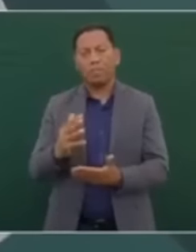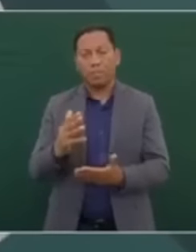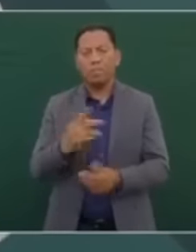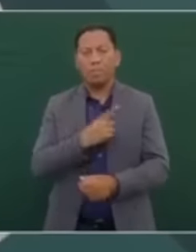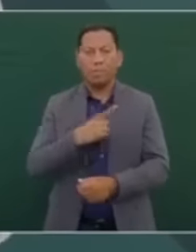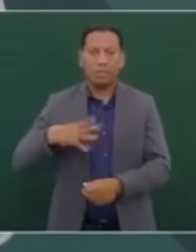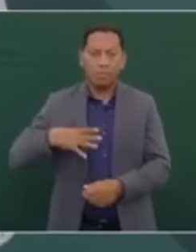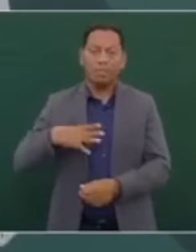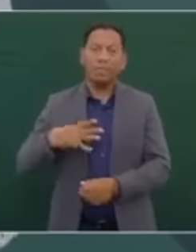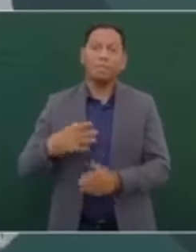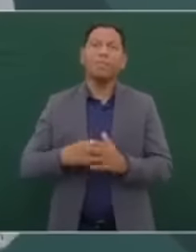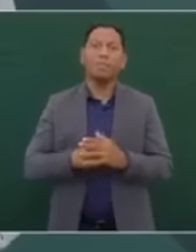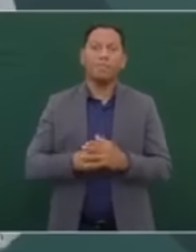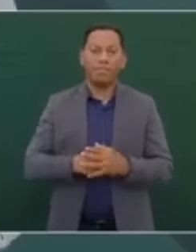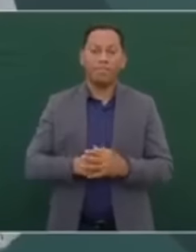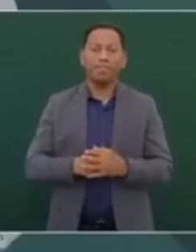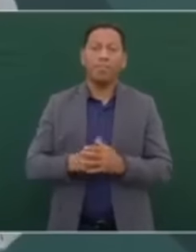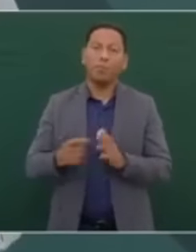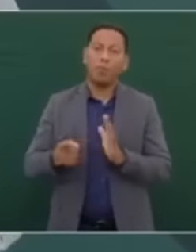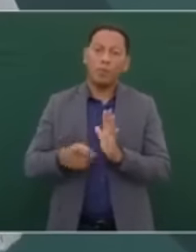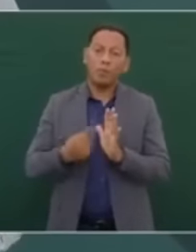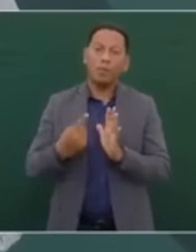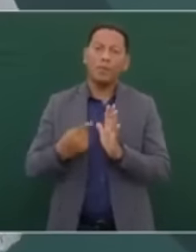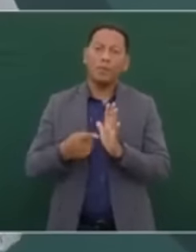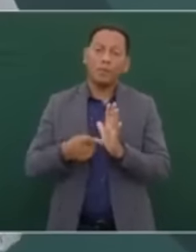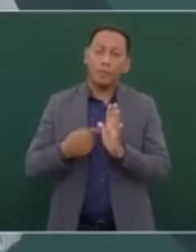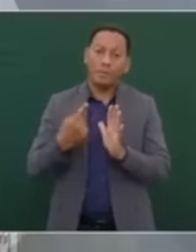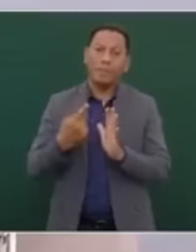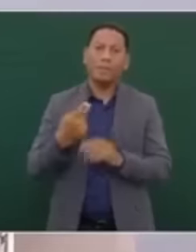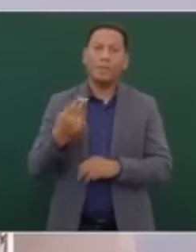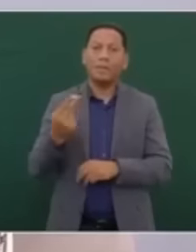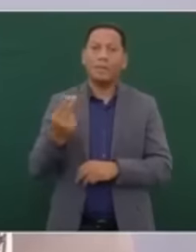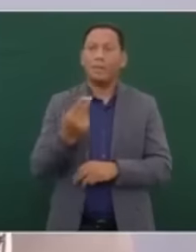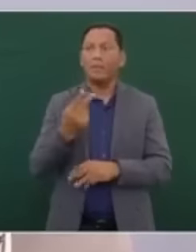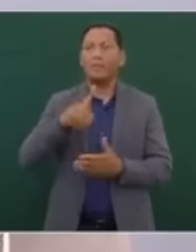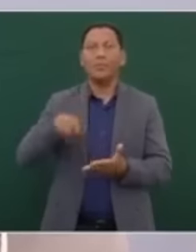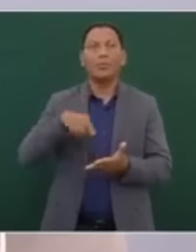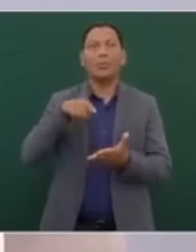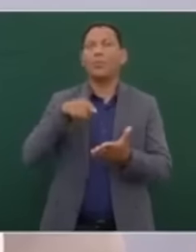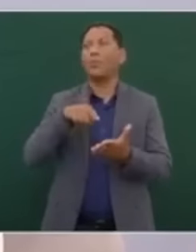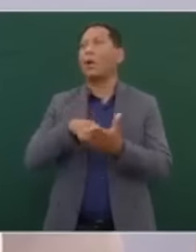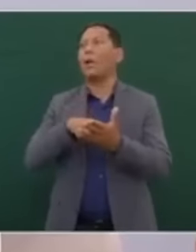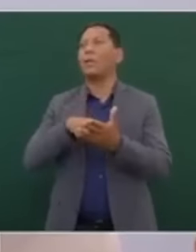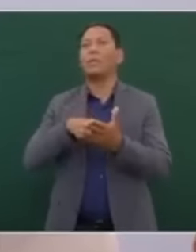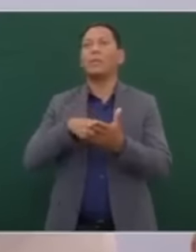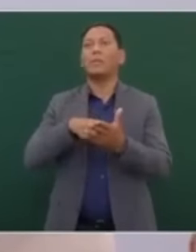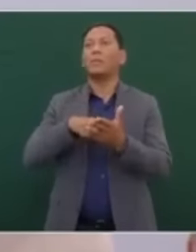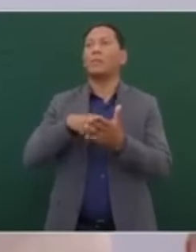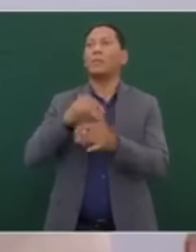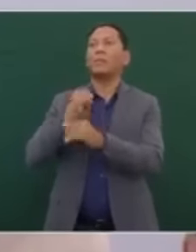Hay que estarse subiendo a las lomas para